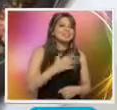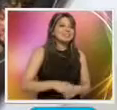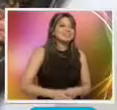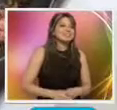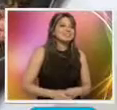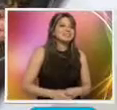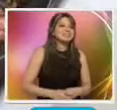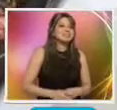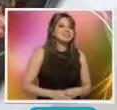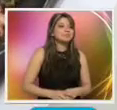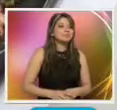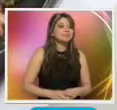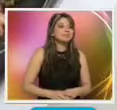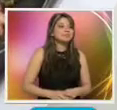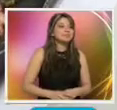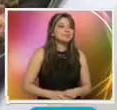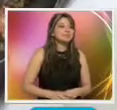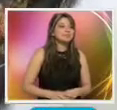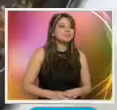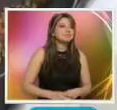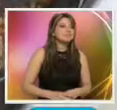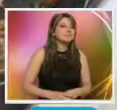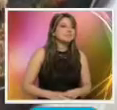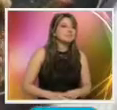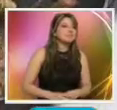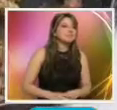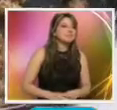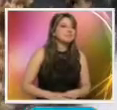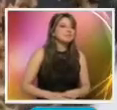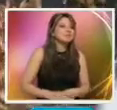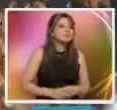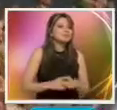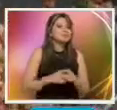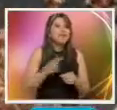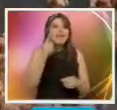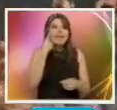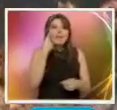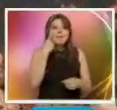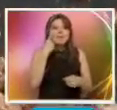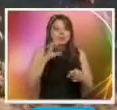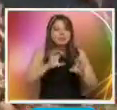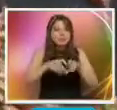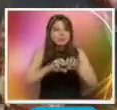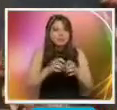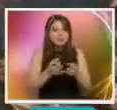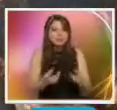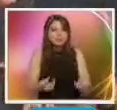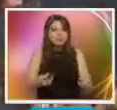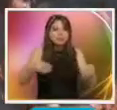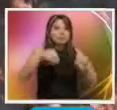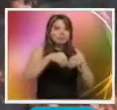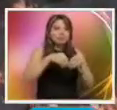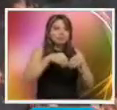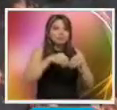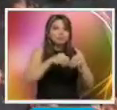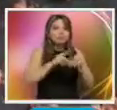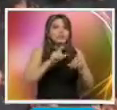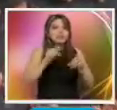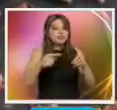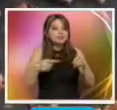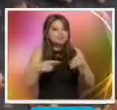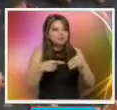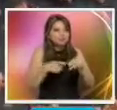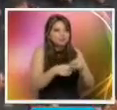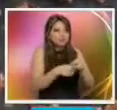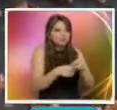¿Ok? tiramos y ahora vamos a dorarla por el siguiente lado. En este momento se va a derretir el queso, delicioso. la mayonesa se va a incorporar con el atún pibil,